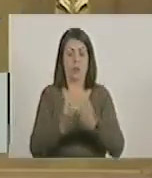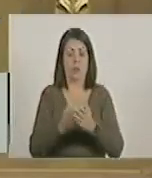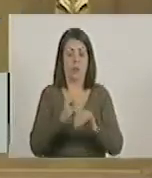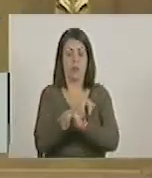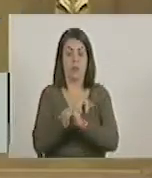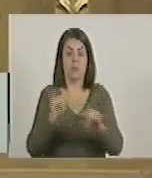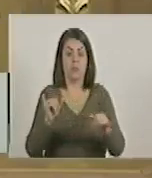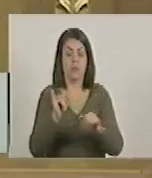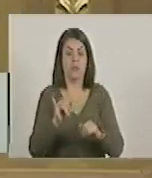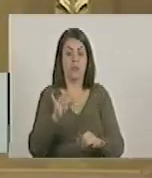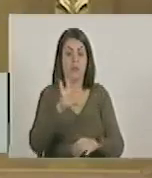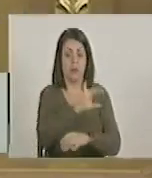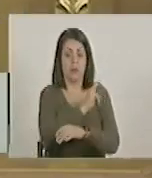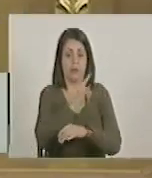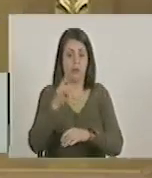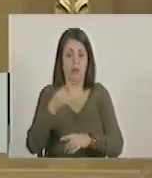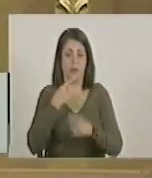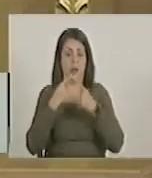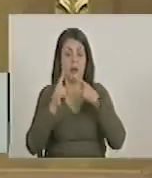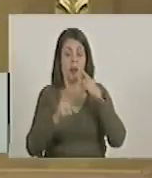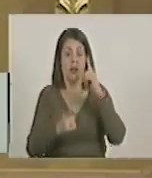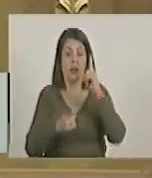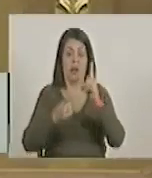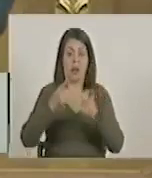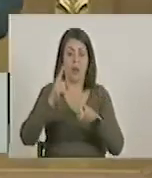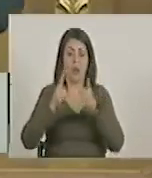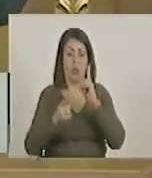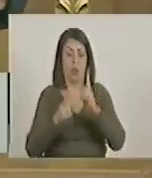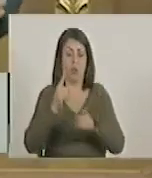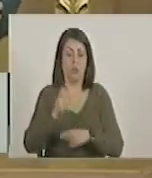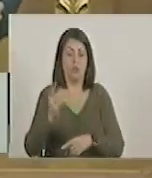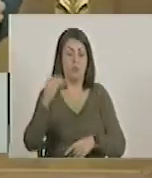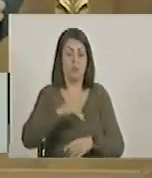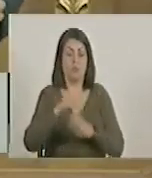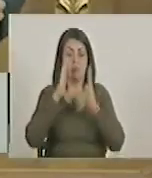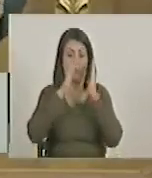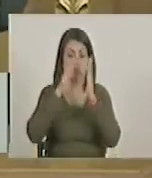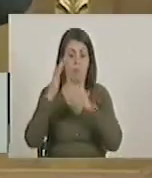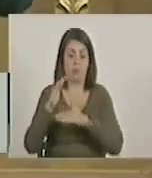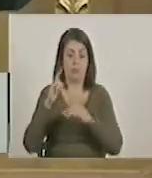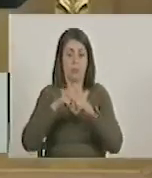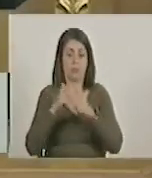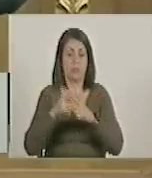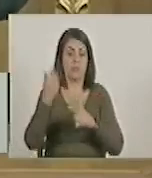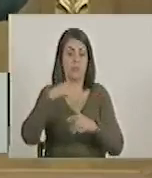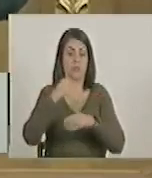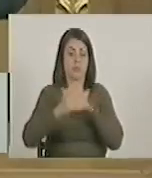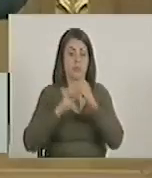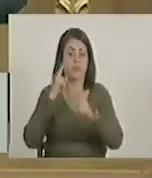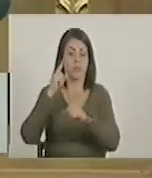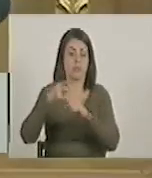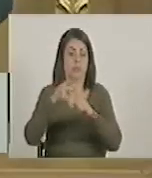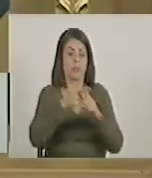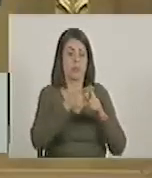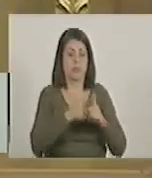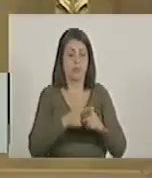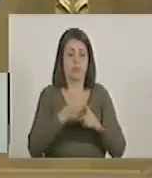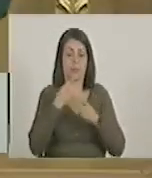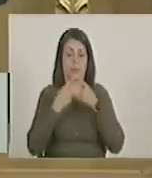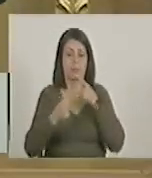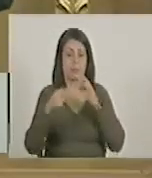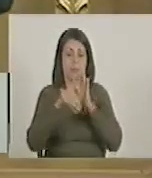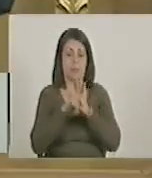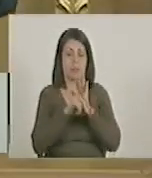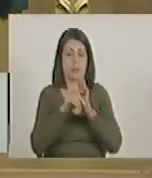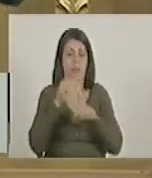sector forestal. Eso por mencionar solamente los sectores de mayor potencialidad. Hacia esos sectores, así lo contempla la